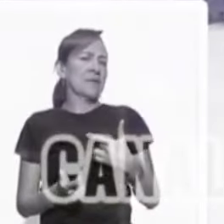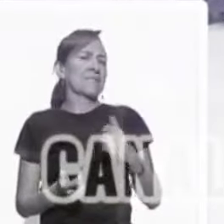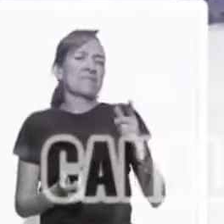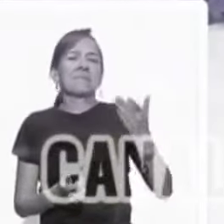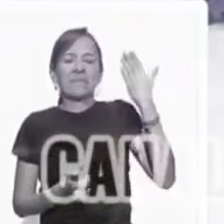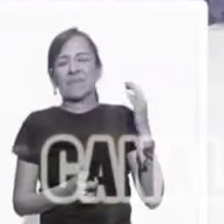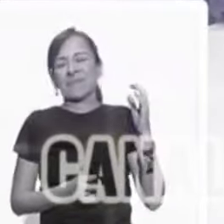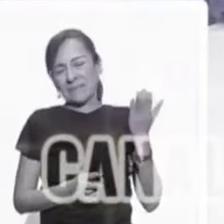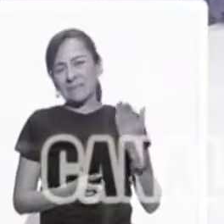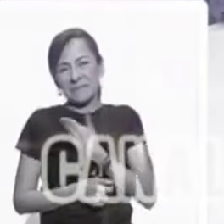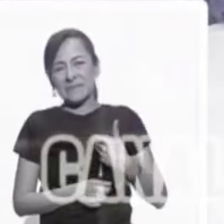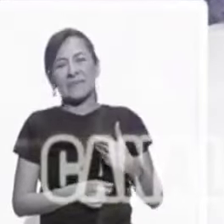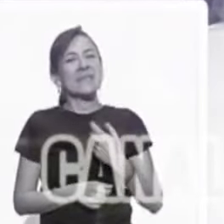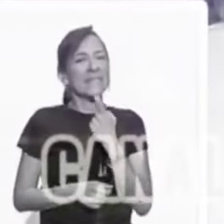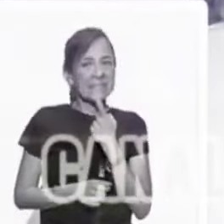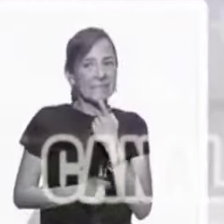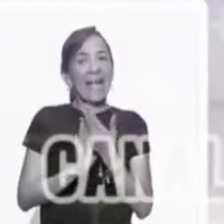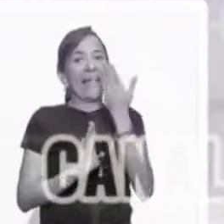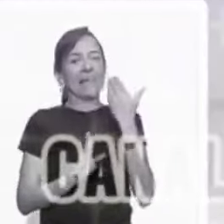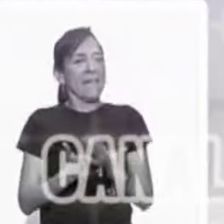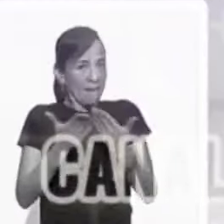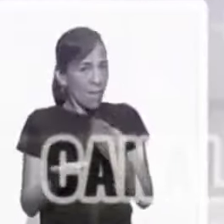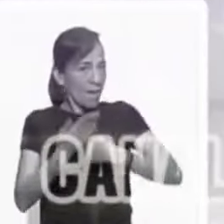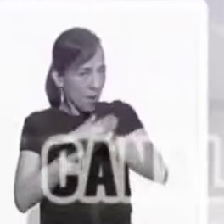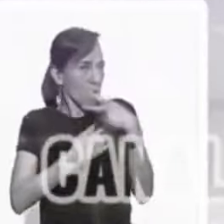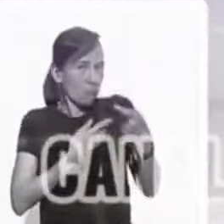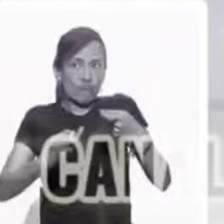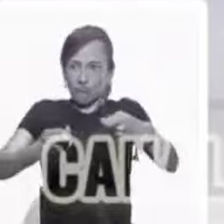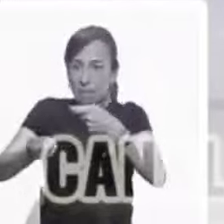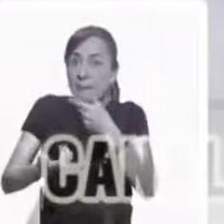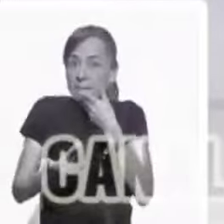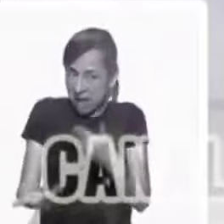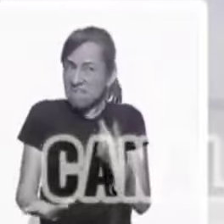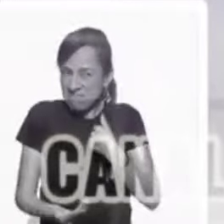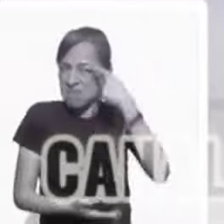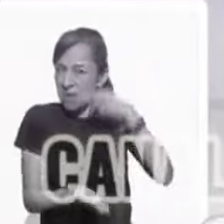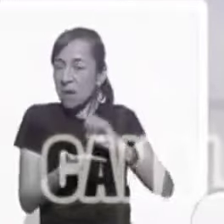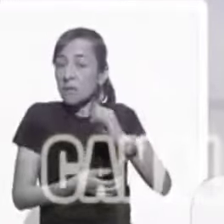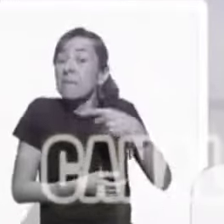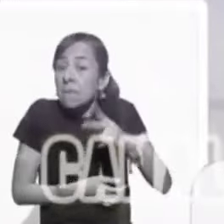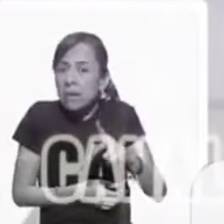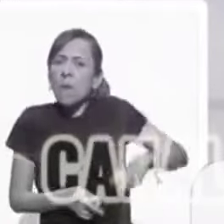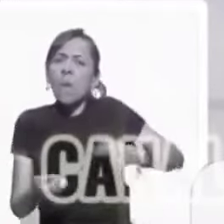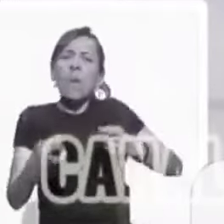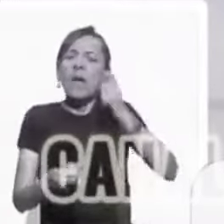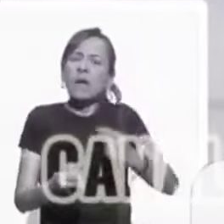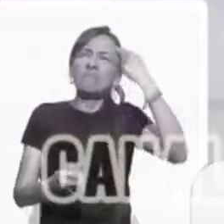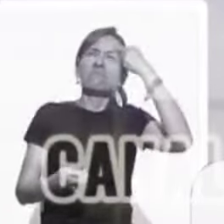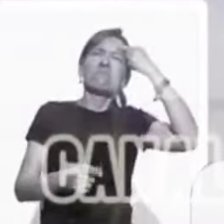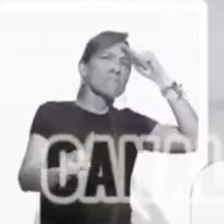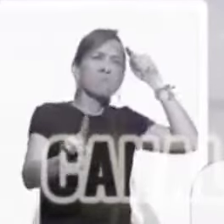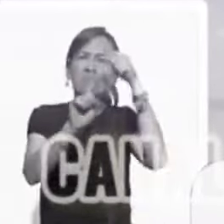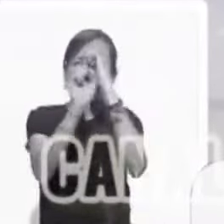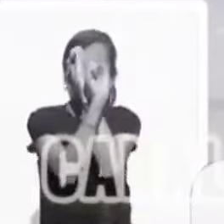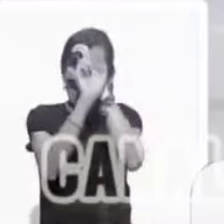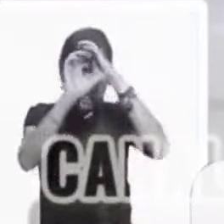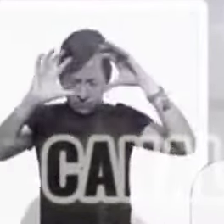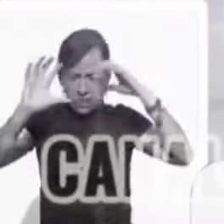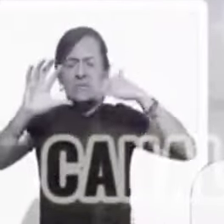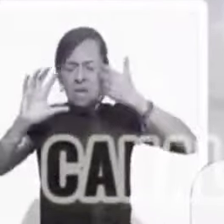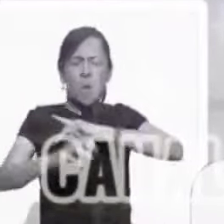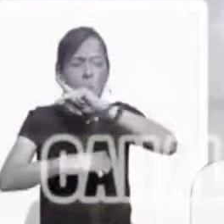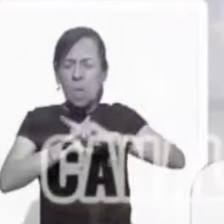López Obrador como el de Claudia demostrarán esa buena gestión pero también gobernar es tener un propósito imaginar un país posible un país mejor y